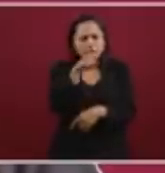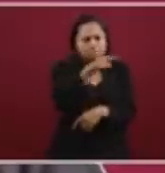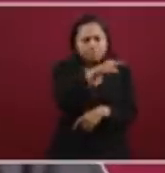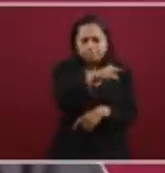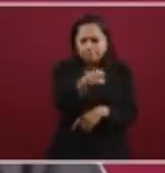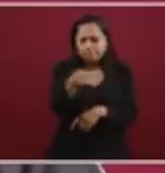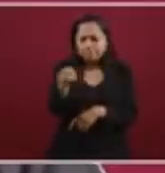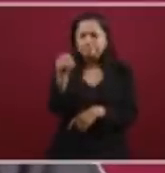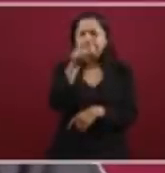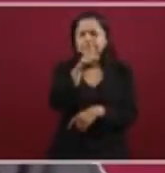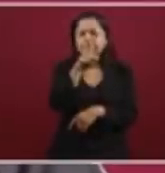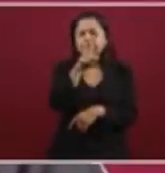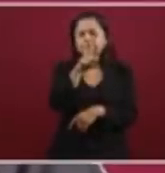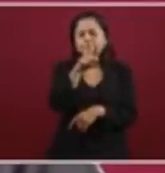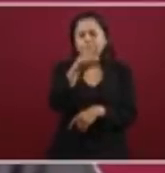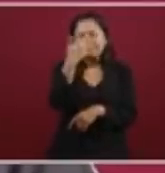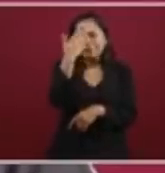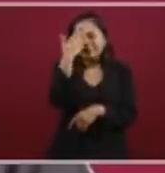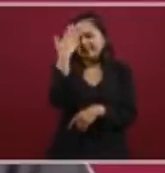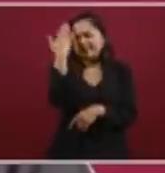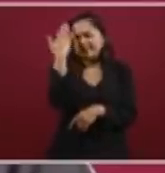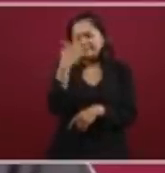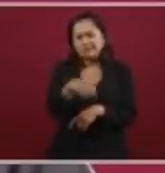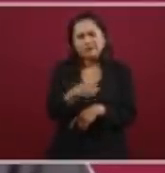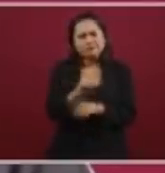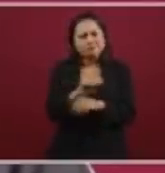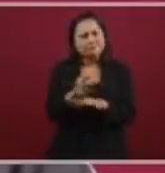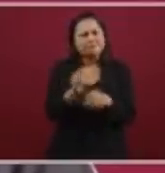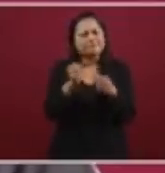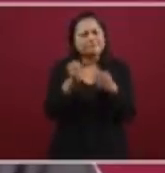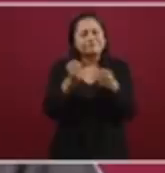sabe ay